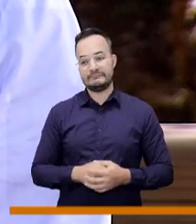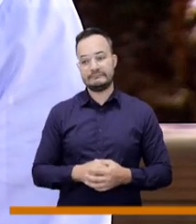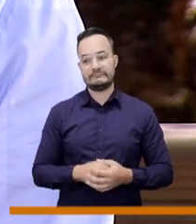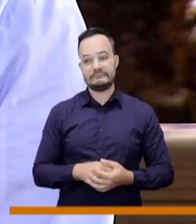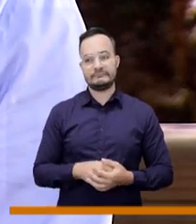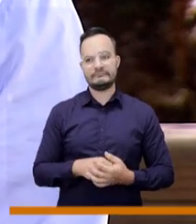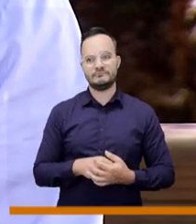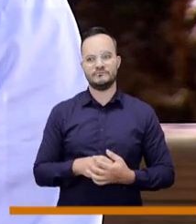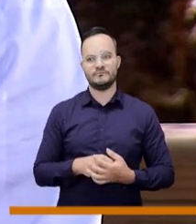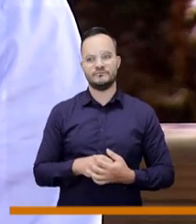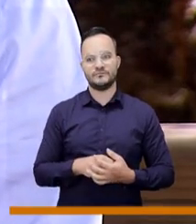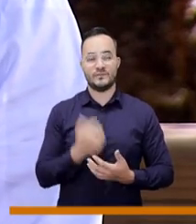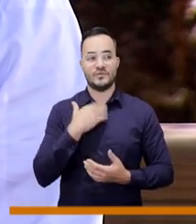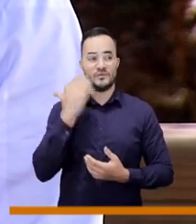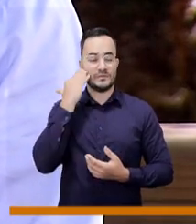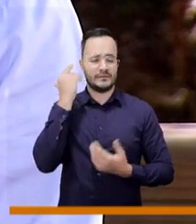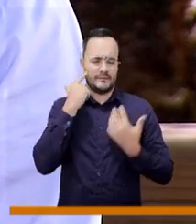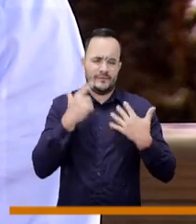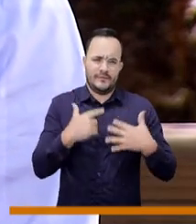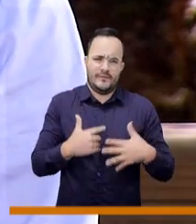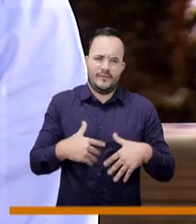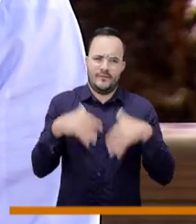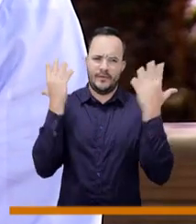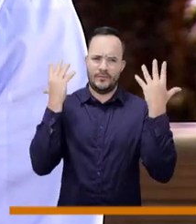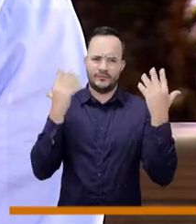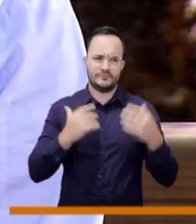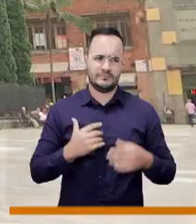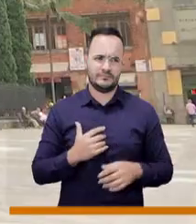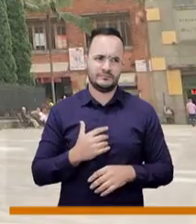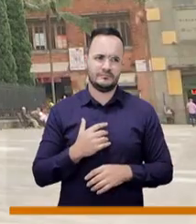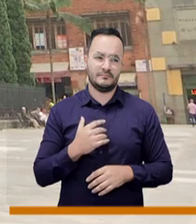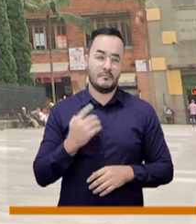el más grande referente de arte,